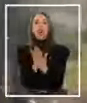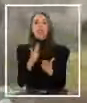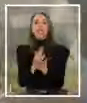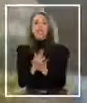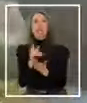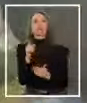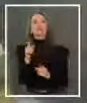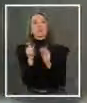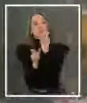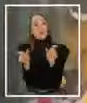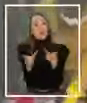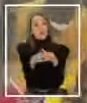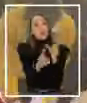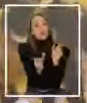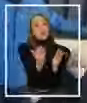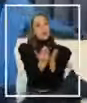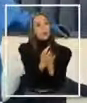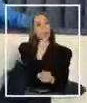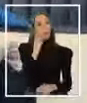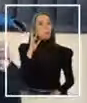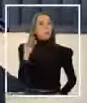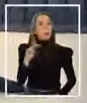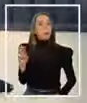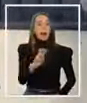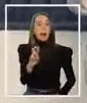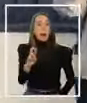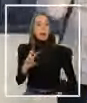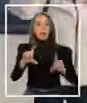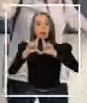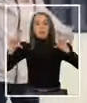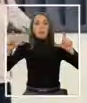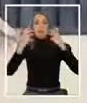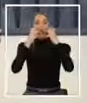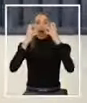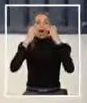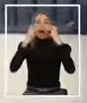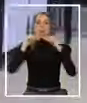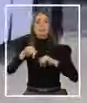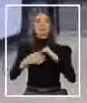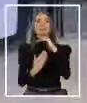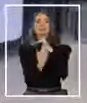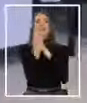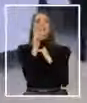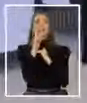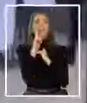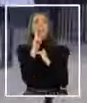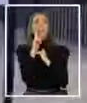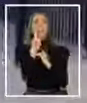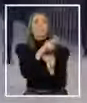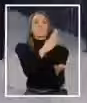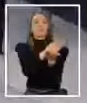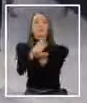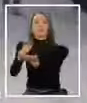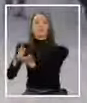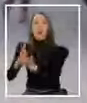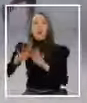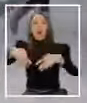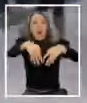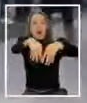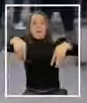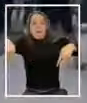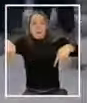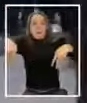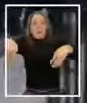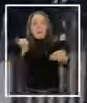Es la consigna que un grupo de estudiantes, padres y apoderados manifestaron la mañana de este viernes en las afueras de distintos establecimientos educacionales